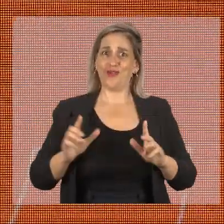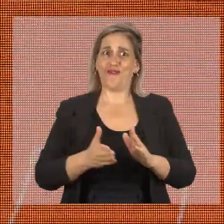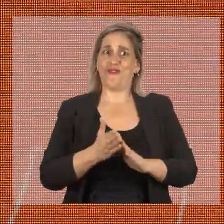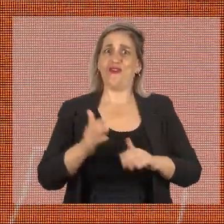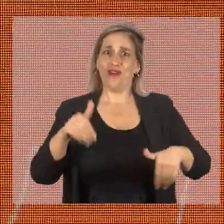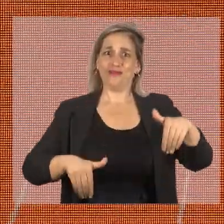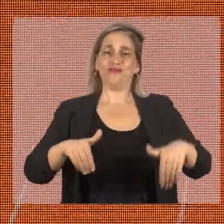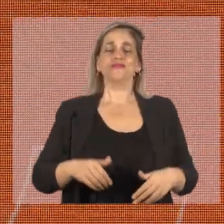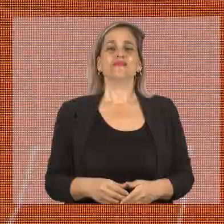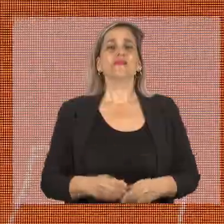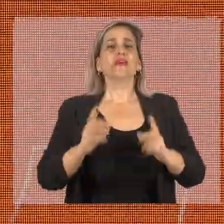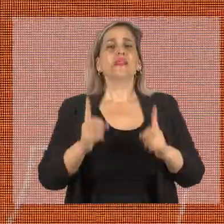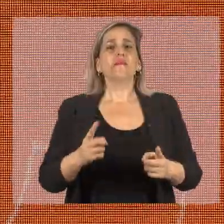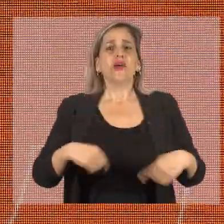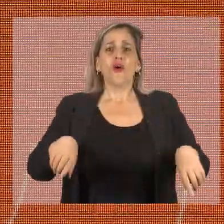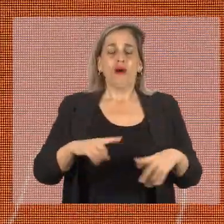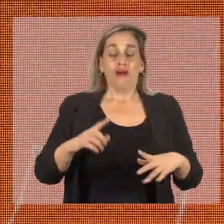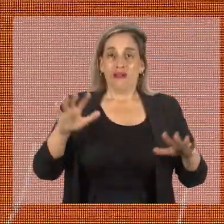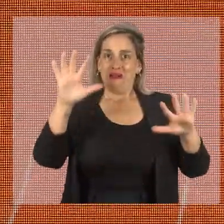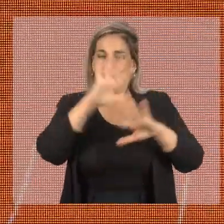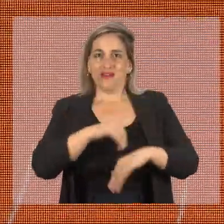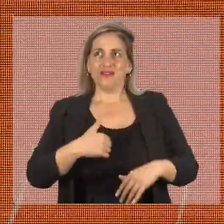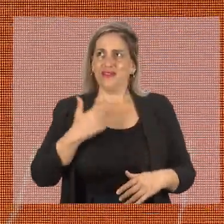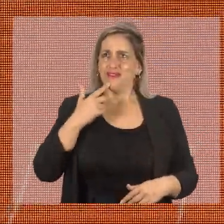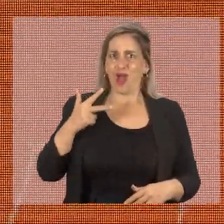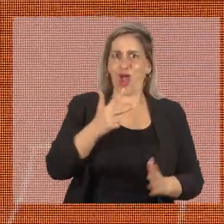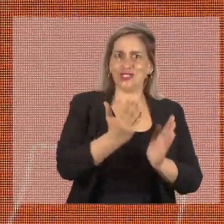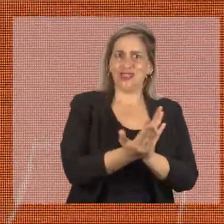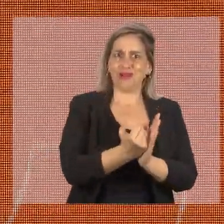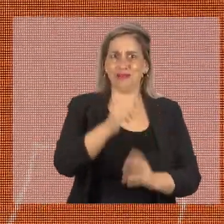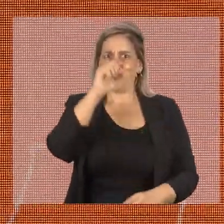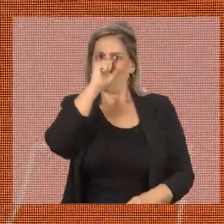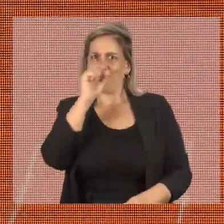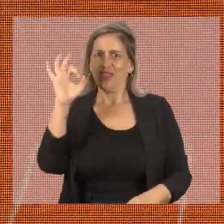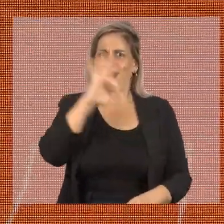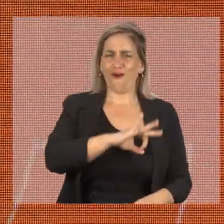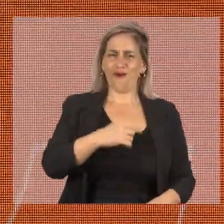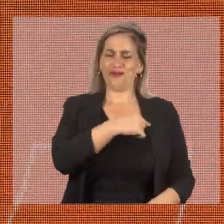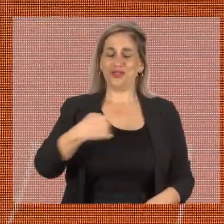Y después, como todavía estoy con un poco de jet lag, no sé si estoy en Rocha, en Chamizo o en China,